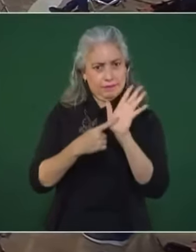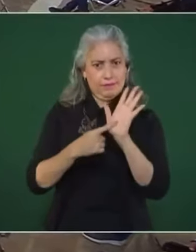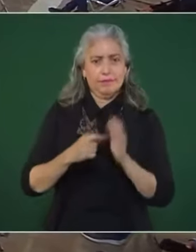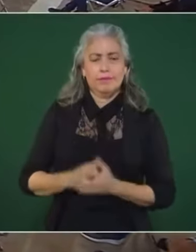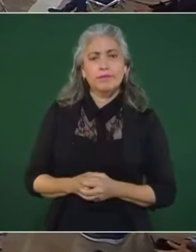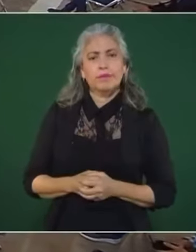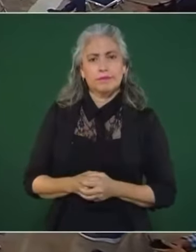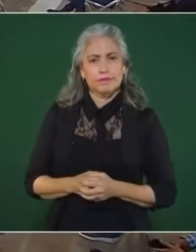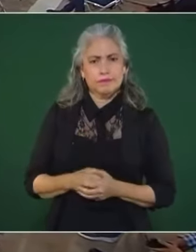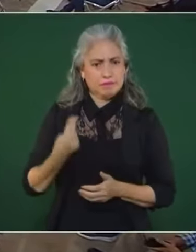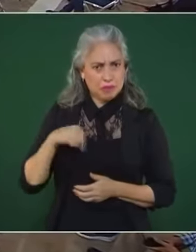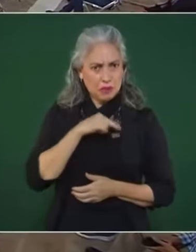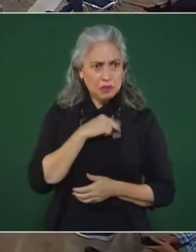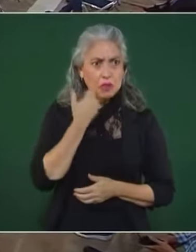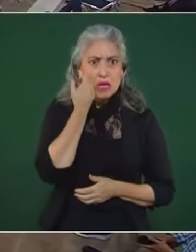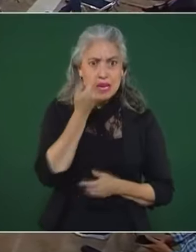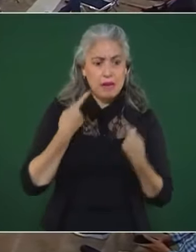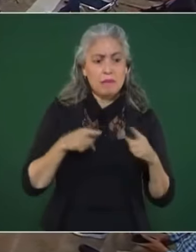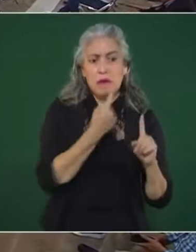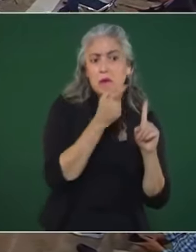ninguna intención de encubrir a nadie.